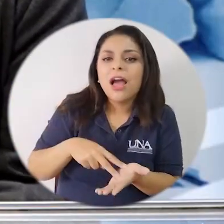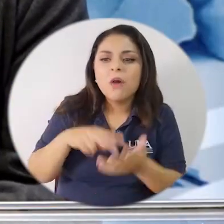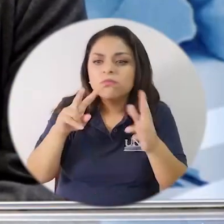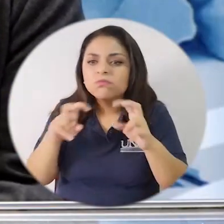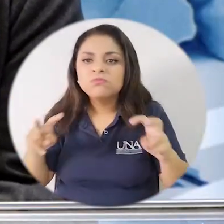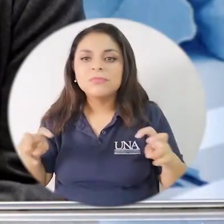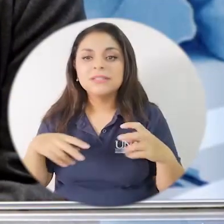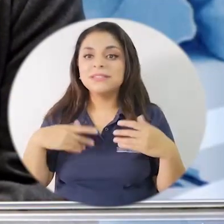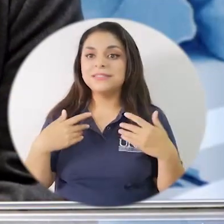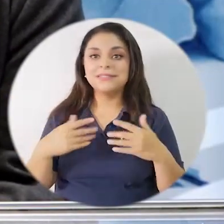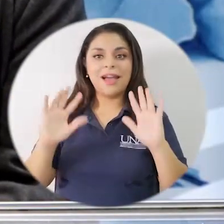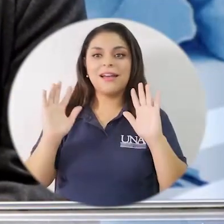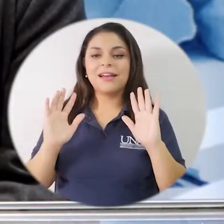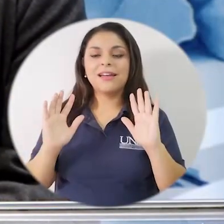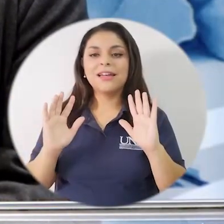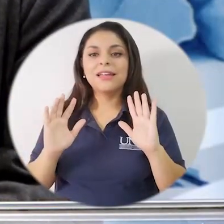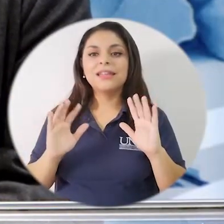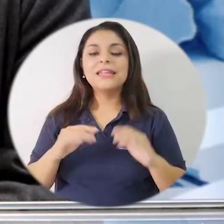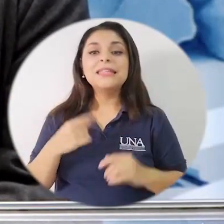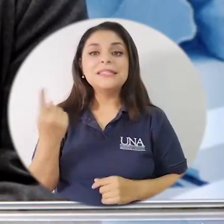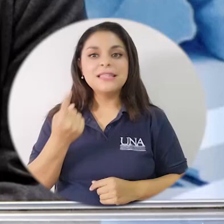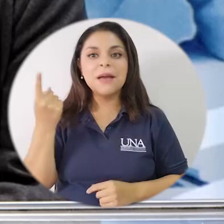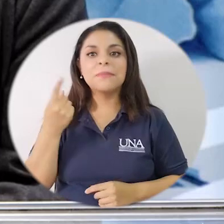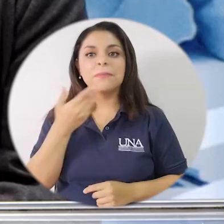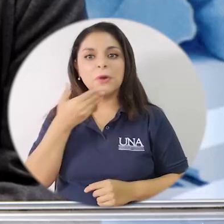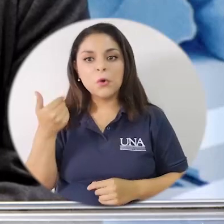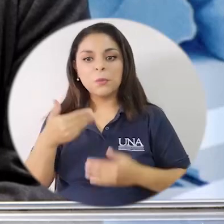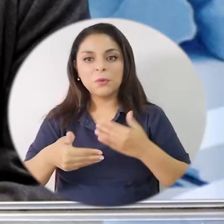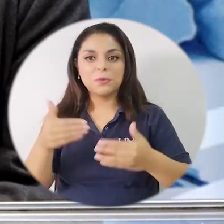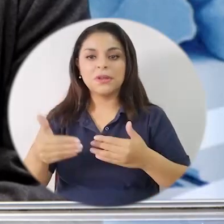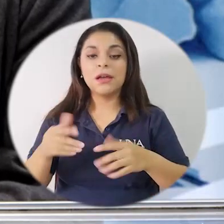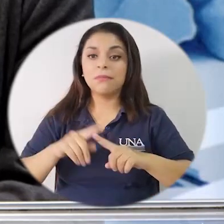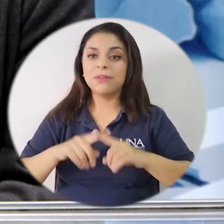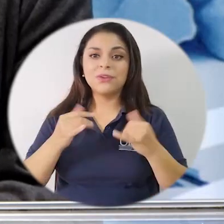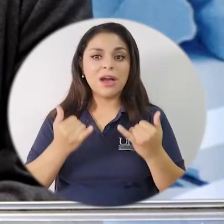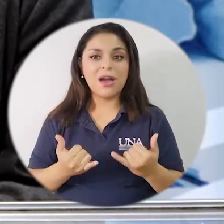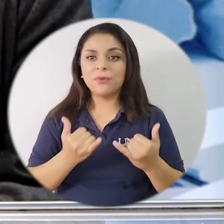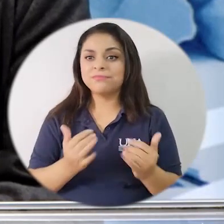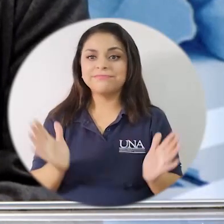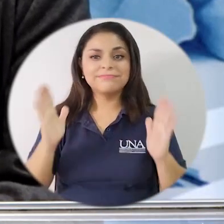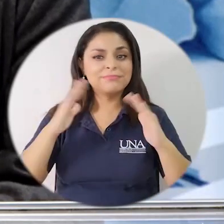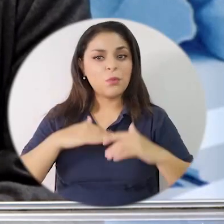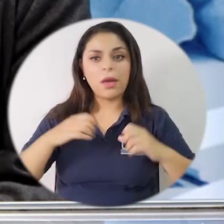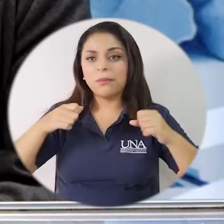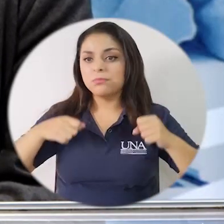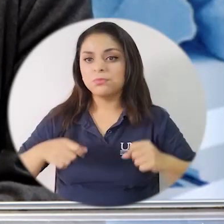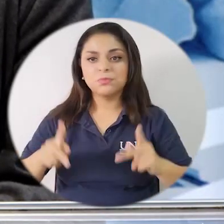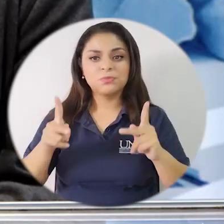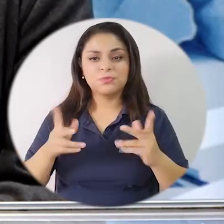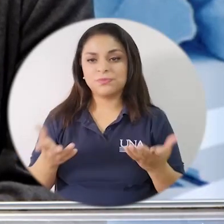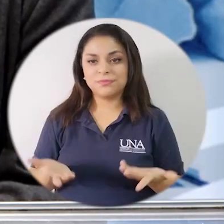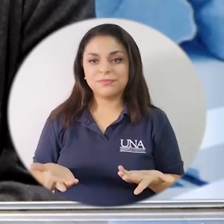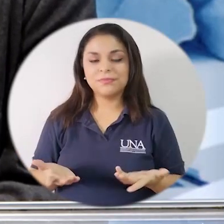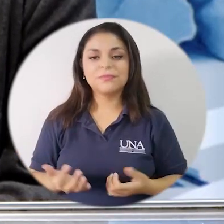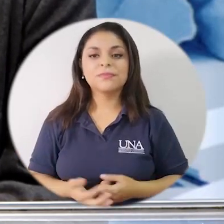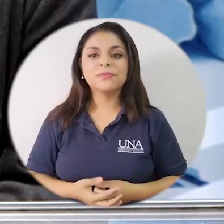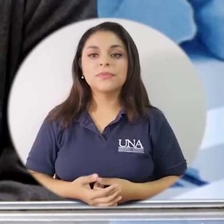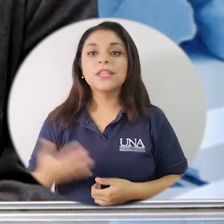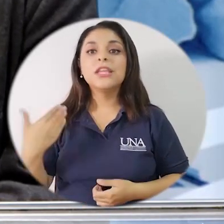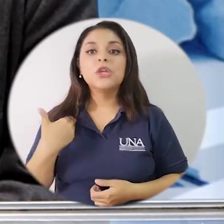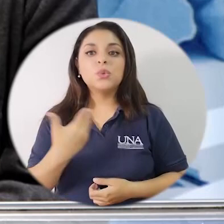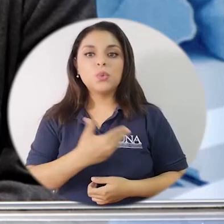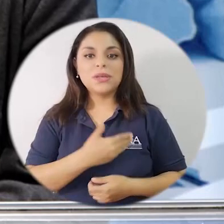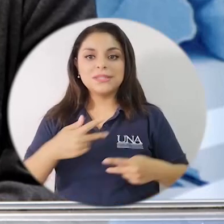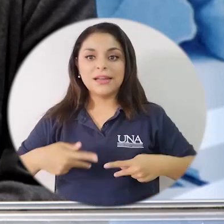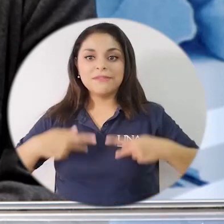podíamos pasar eso sin ningún problema y cada vez lo hacíamos mejor. Pero ahora no tenemos esas posibilidades y nuestro ritmo